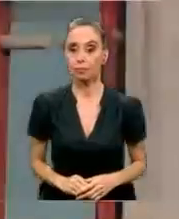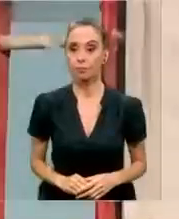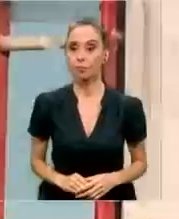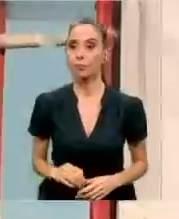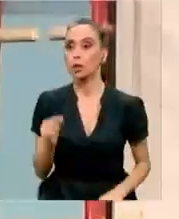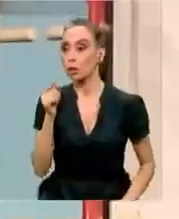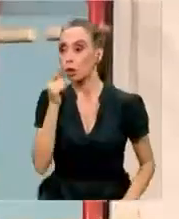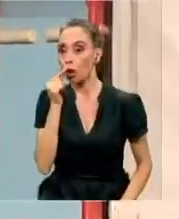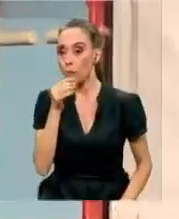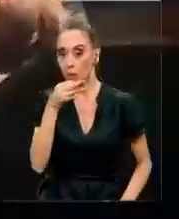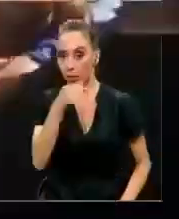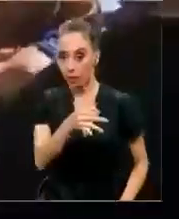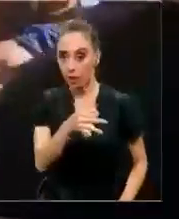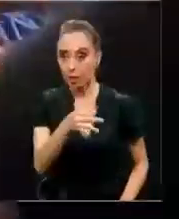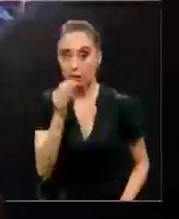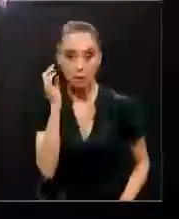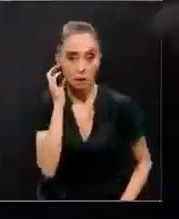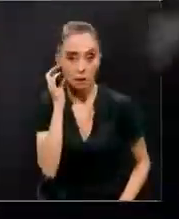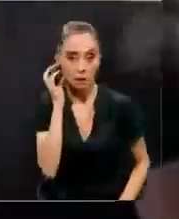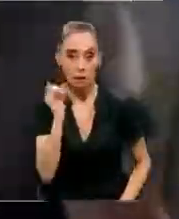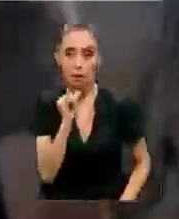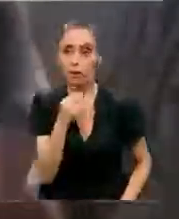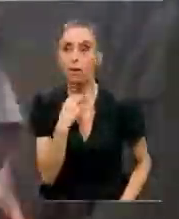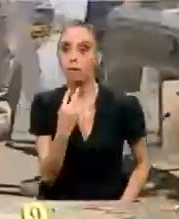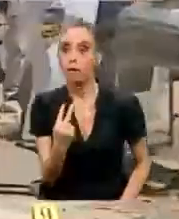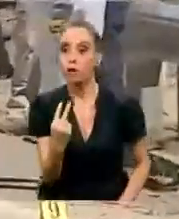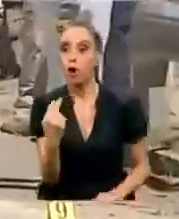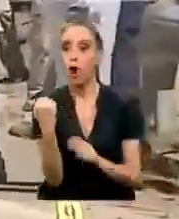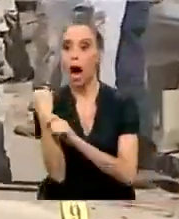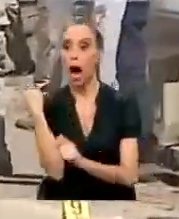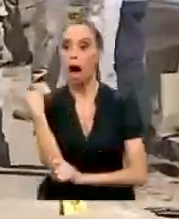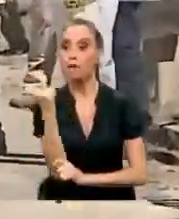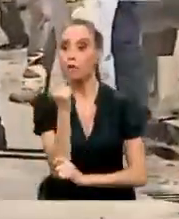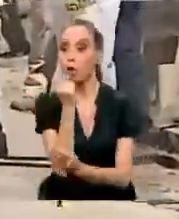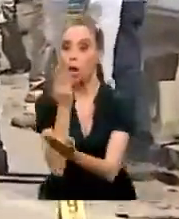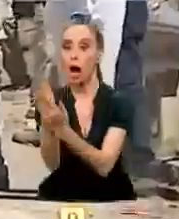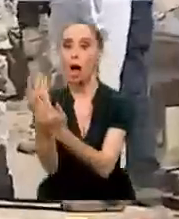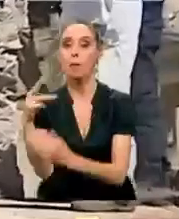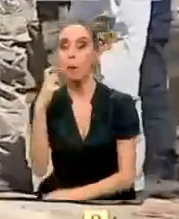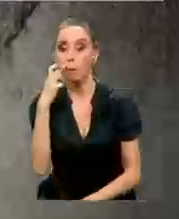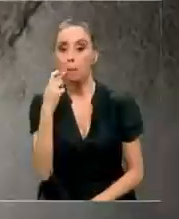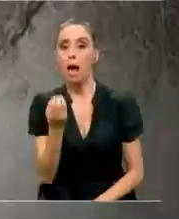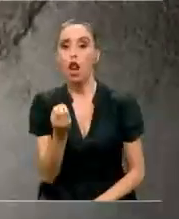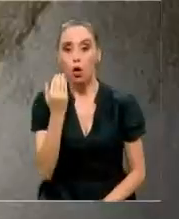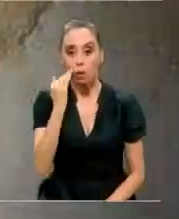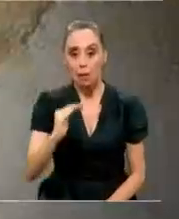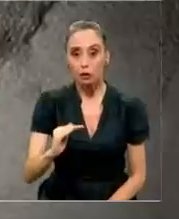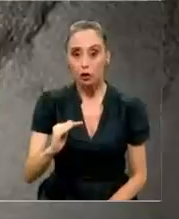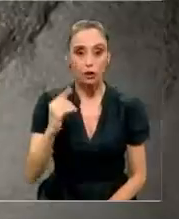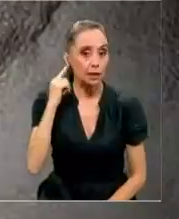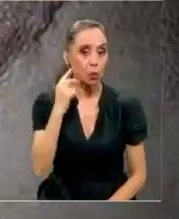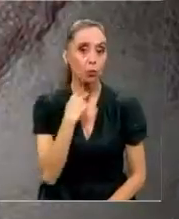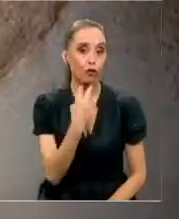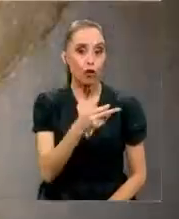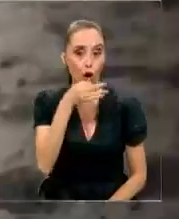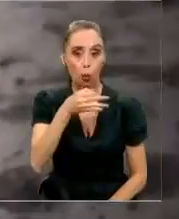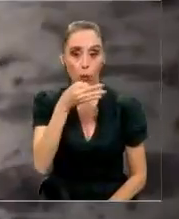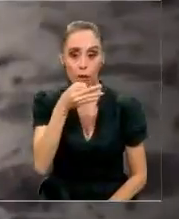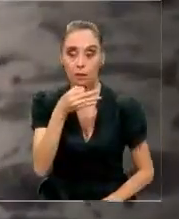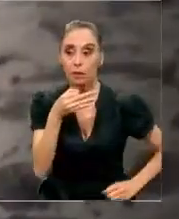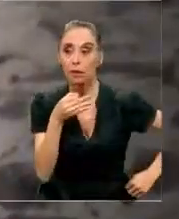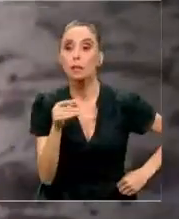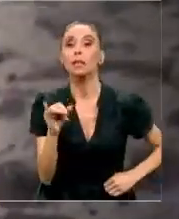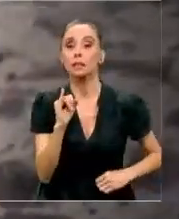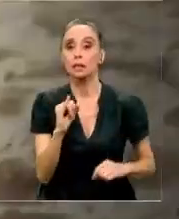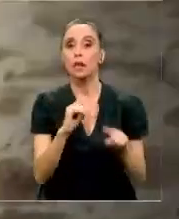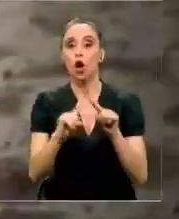porque yo te no puedo firmar suscribir así donde tú quieras es que lo que le pasó a tomás obediencia necesariamente